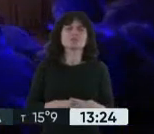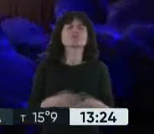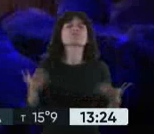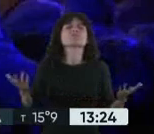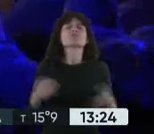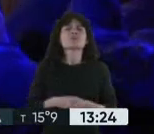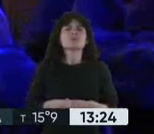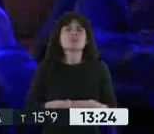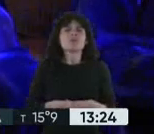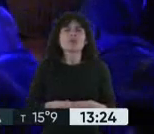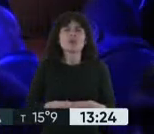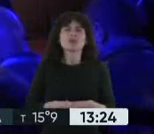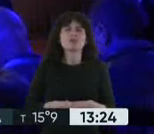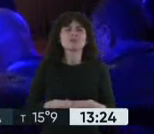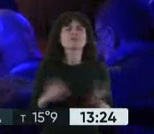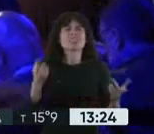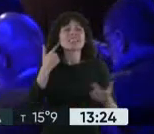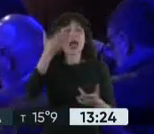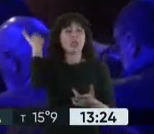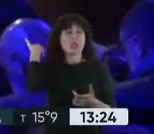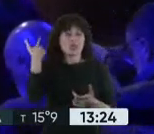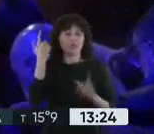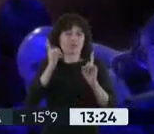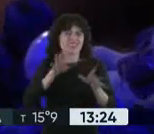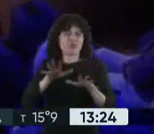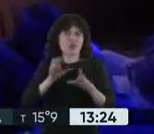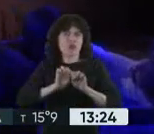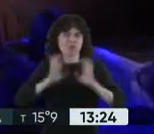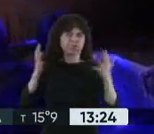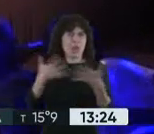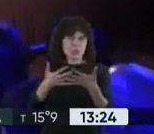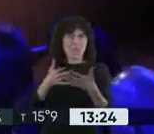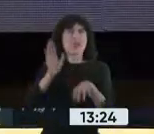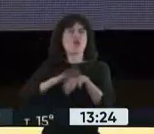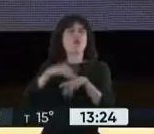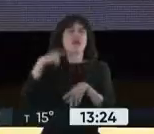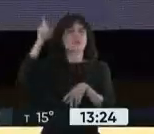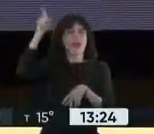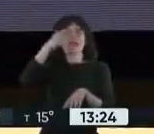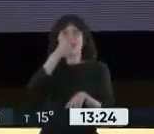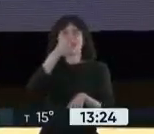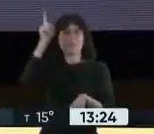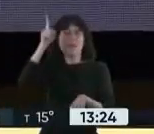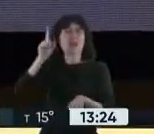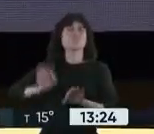Porque la anterior pandemia, que fue la famosa gripe española a comienzos del siglo XX,